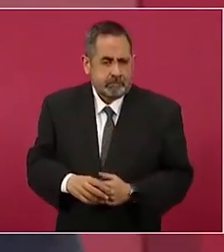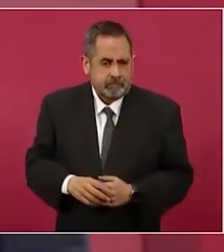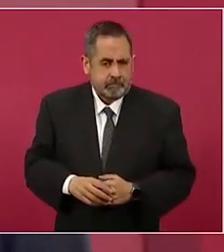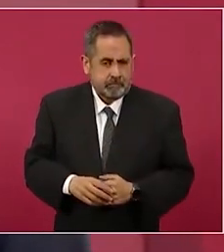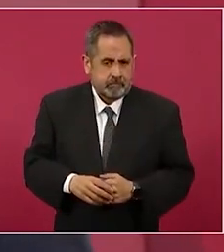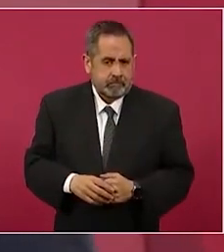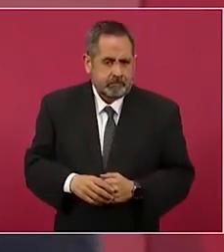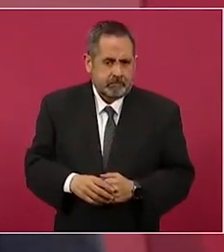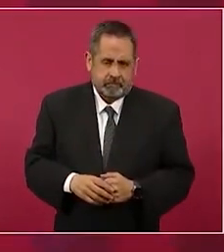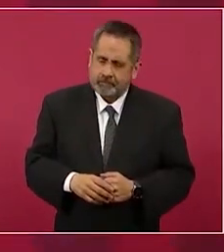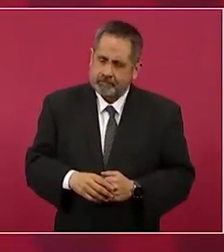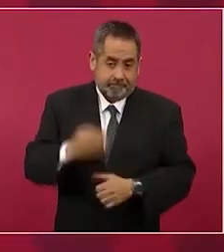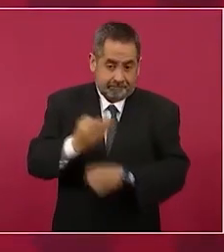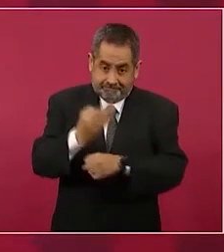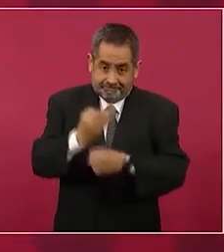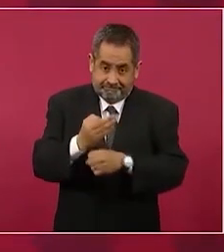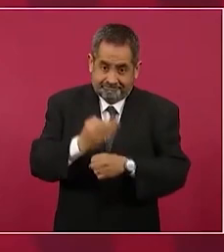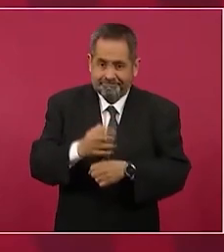Pues ya no es lo mismo.